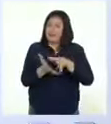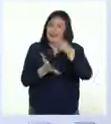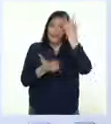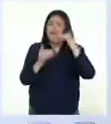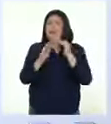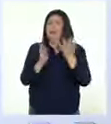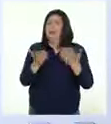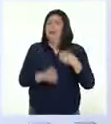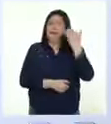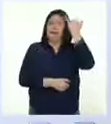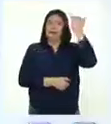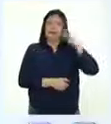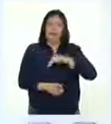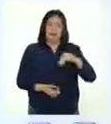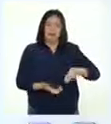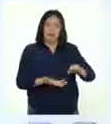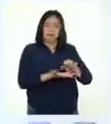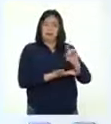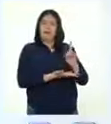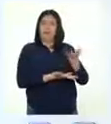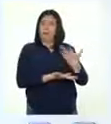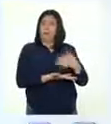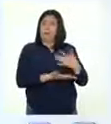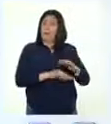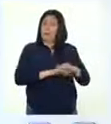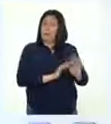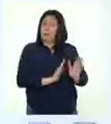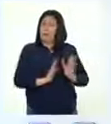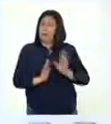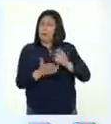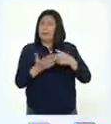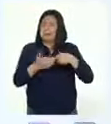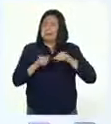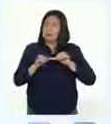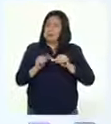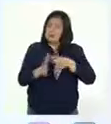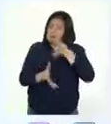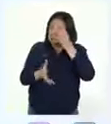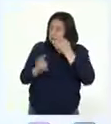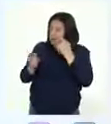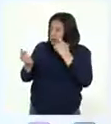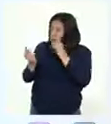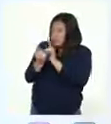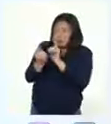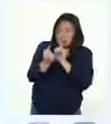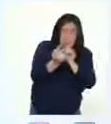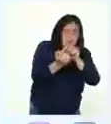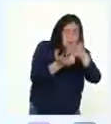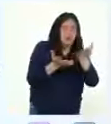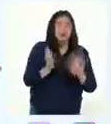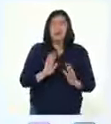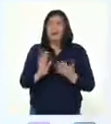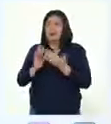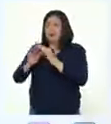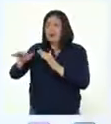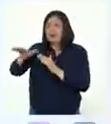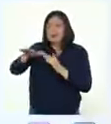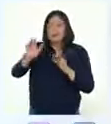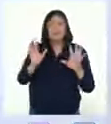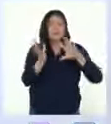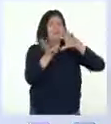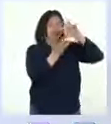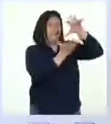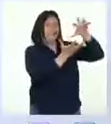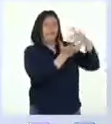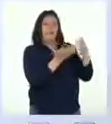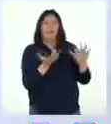en Casa, una iniciativa del Ministerio de Educación diseñada para que podamos seguir conociéndonos a nosotros mismos, a nuestras comunidades y al